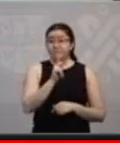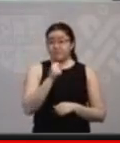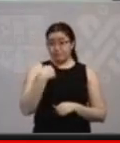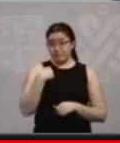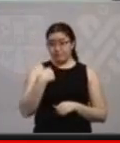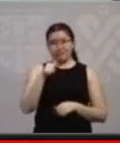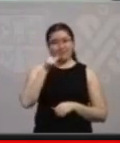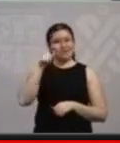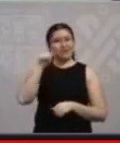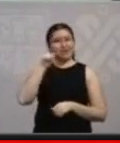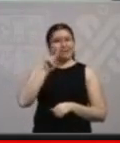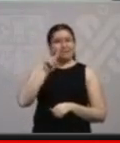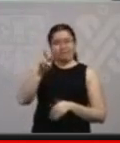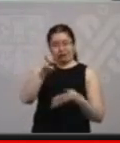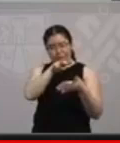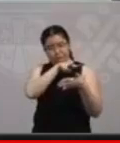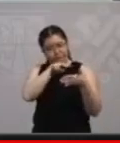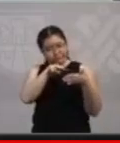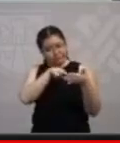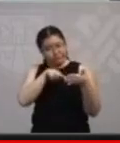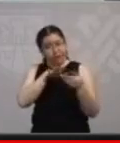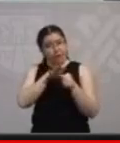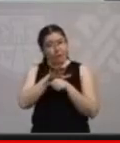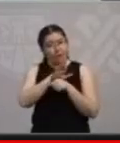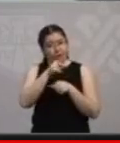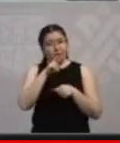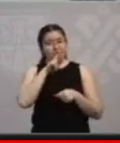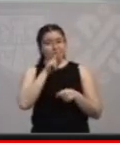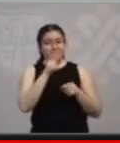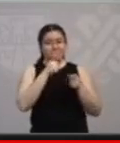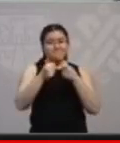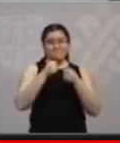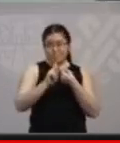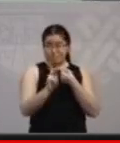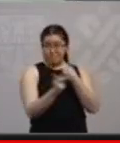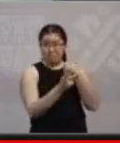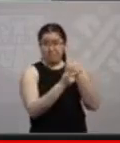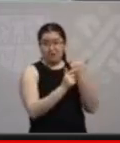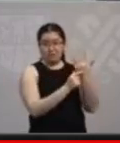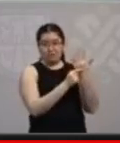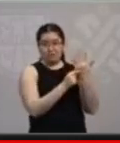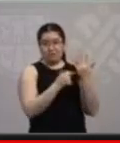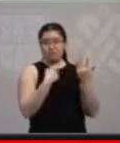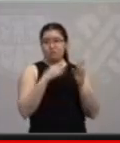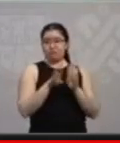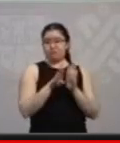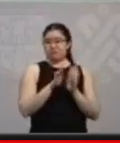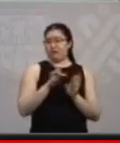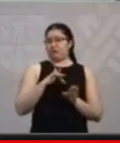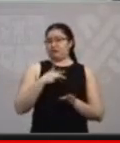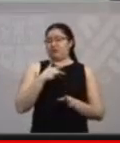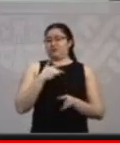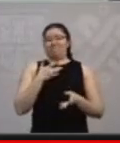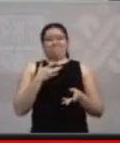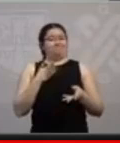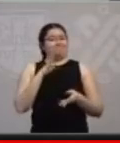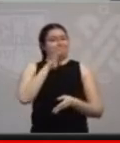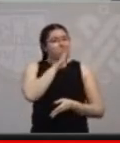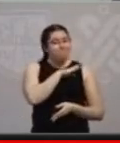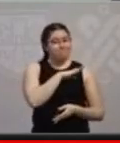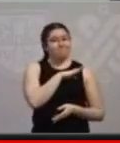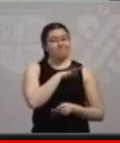Cuando yo leí ayer el reportaje del país, pues, yo no sé ustedes, pero para mí es indignante que se utilicen recursos